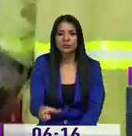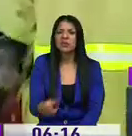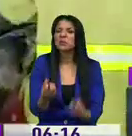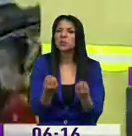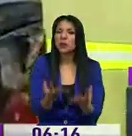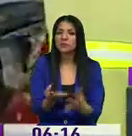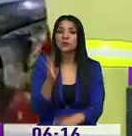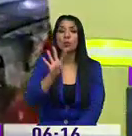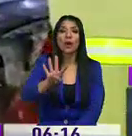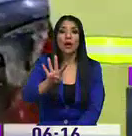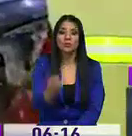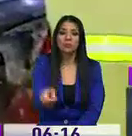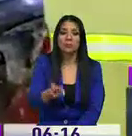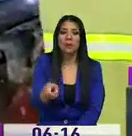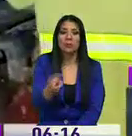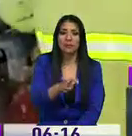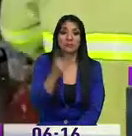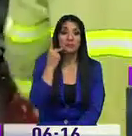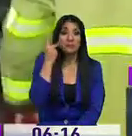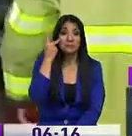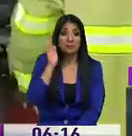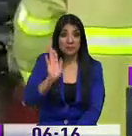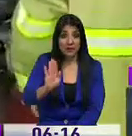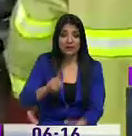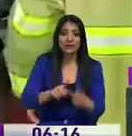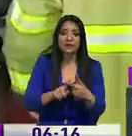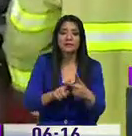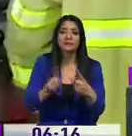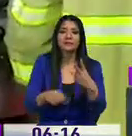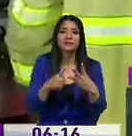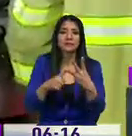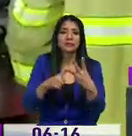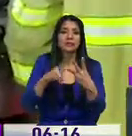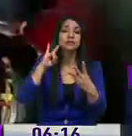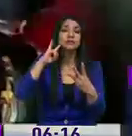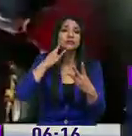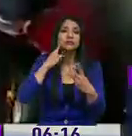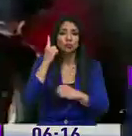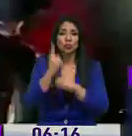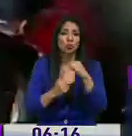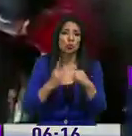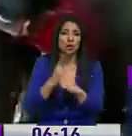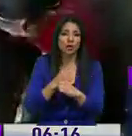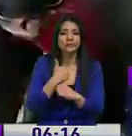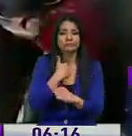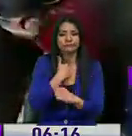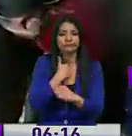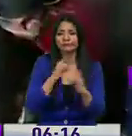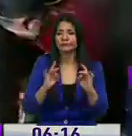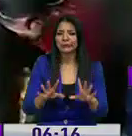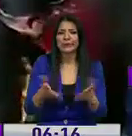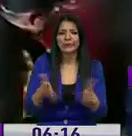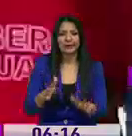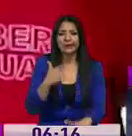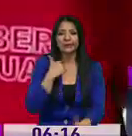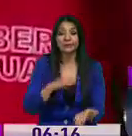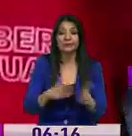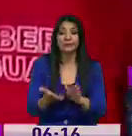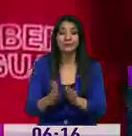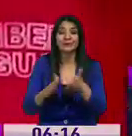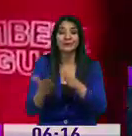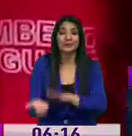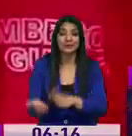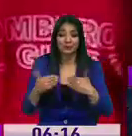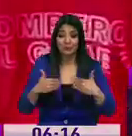mientras que sus padres y su hermanita de tan sólo un año seis meses no corrieron con la misma suerte pues sus